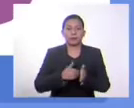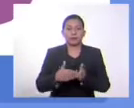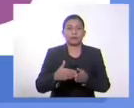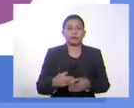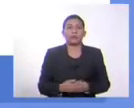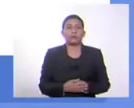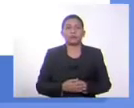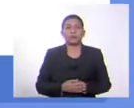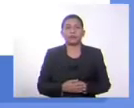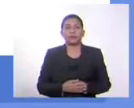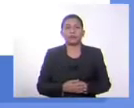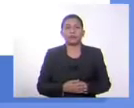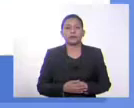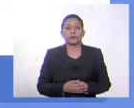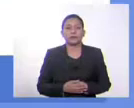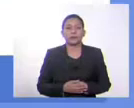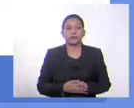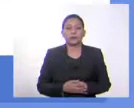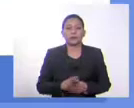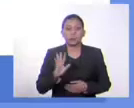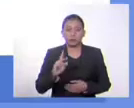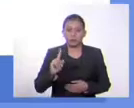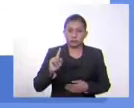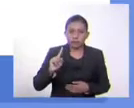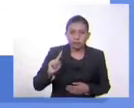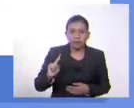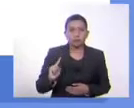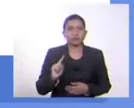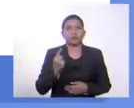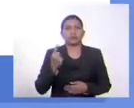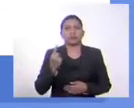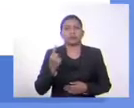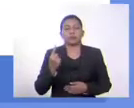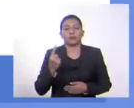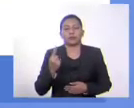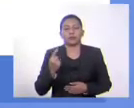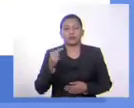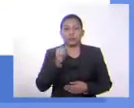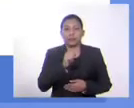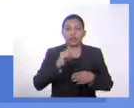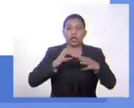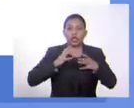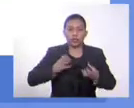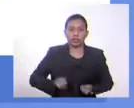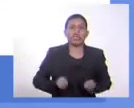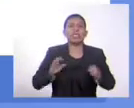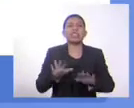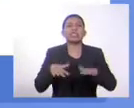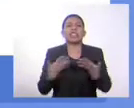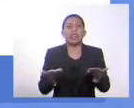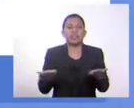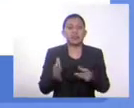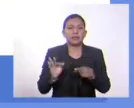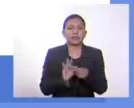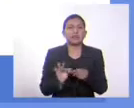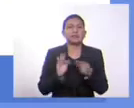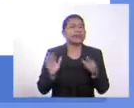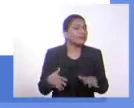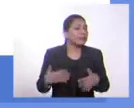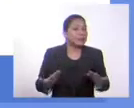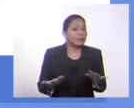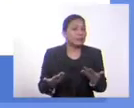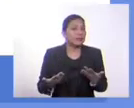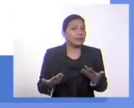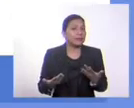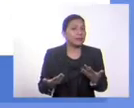tenemos la función del Ejecutivo. Vamos a decir de manera breve que el Ejecutivo es aquel que aplica,